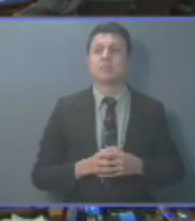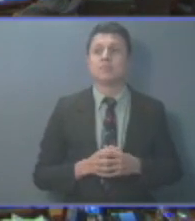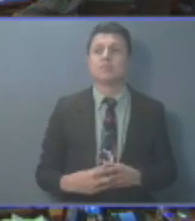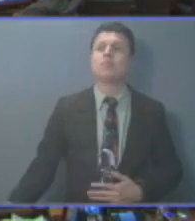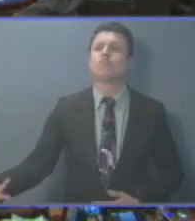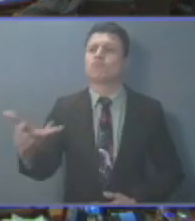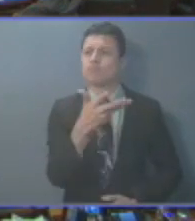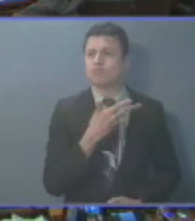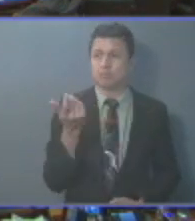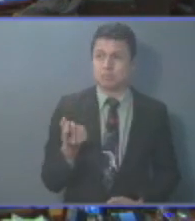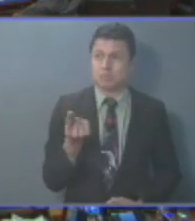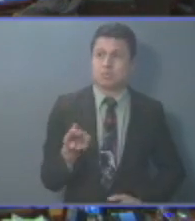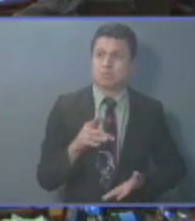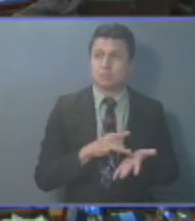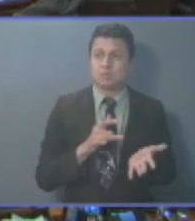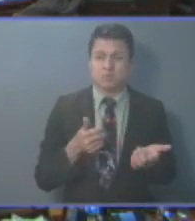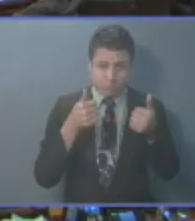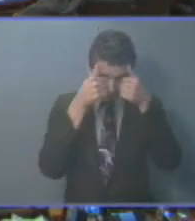estamos aprobando